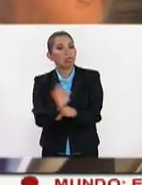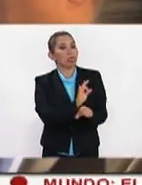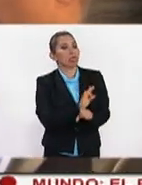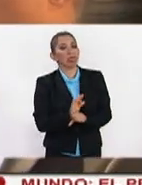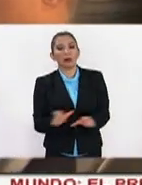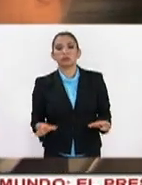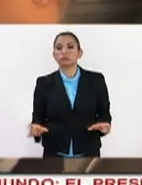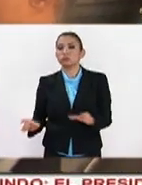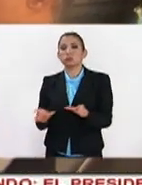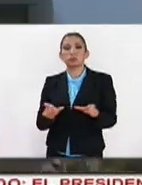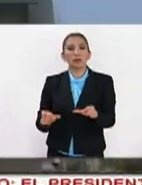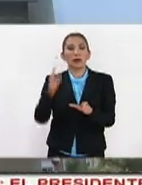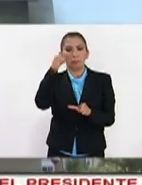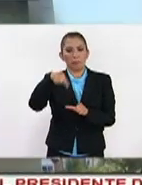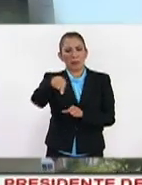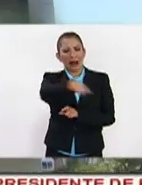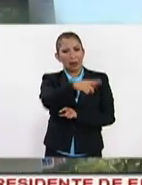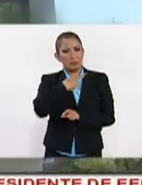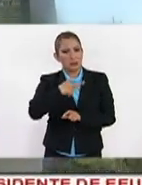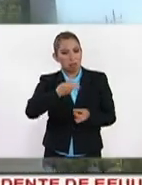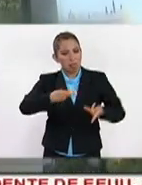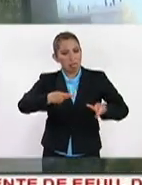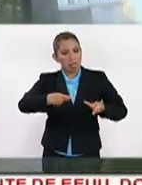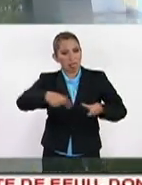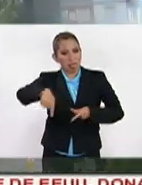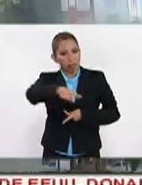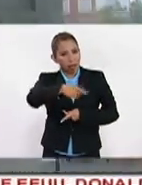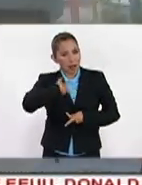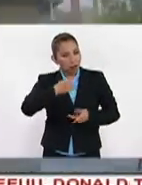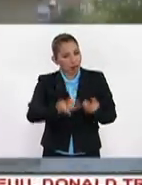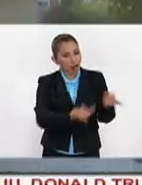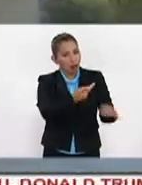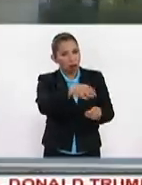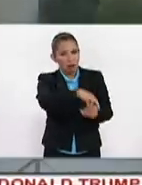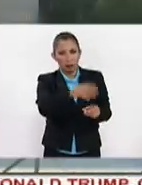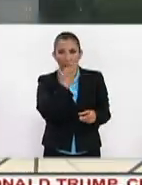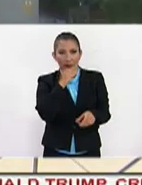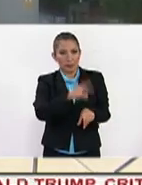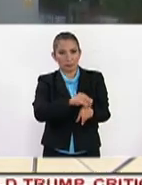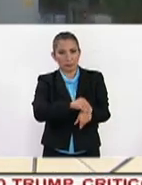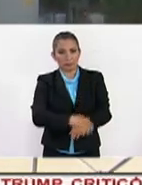protección y seguridad a los organizadores de la consulta ilegal.